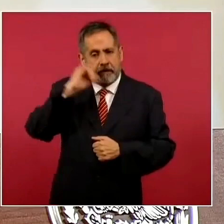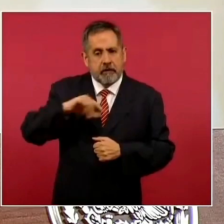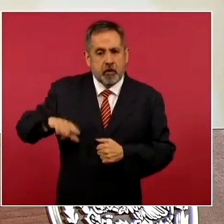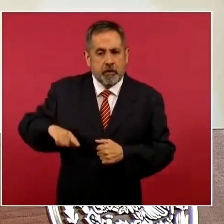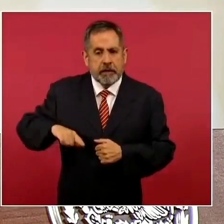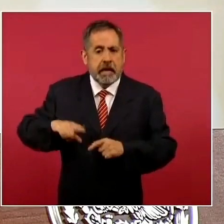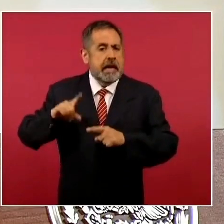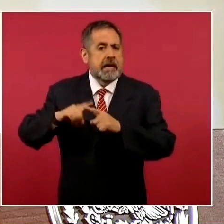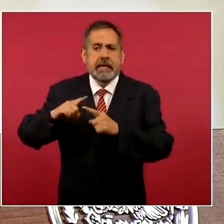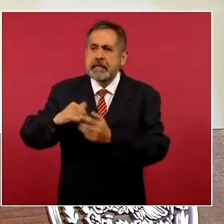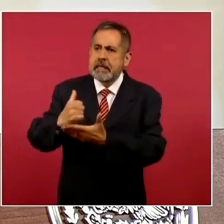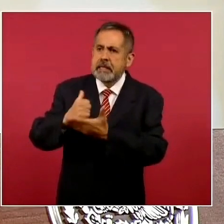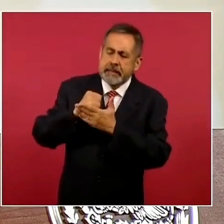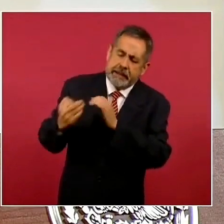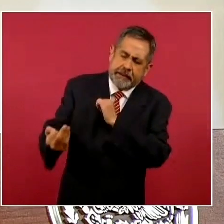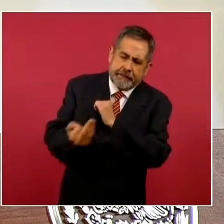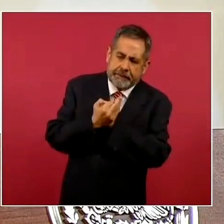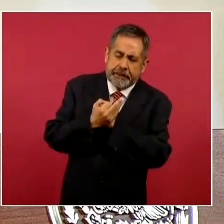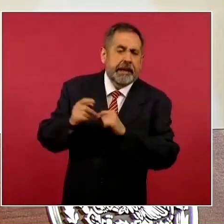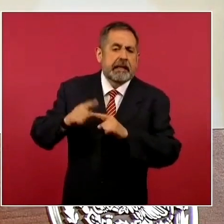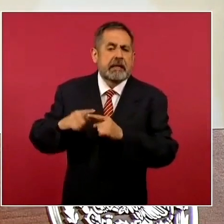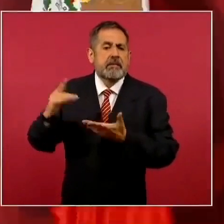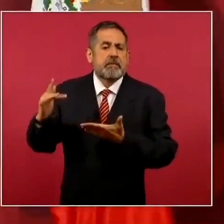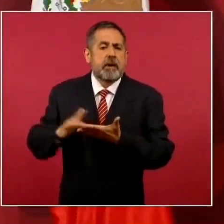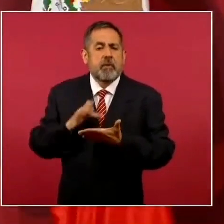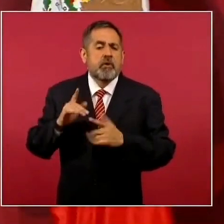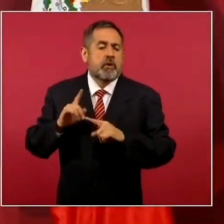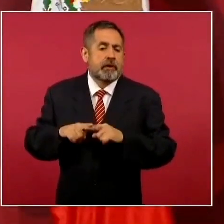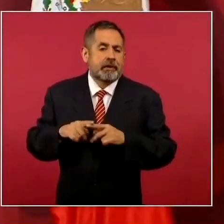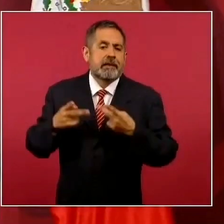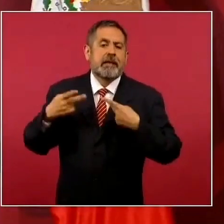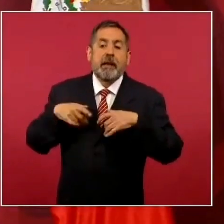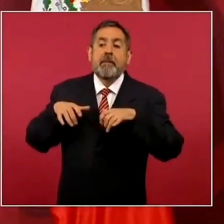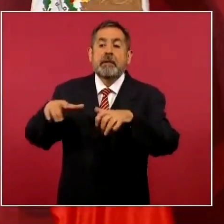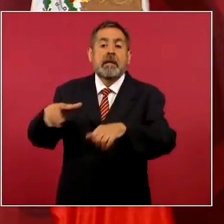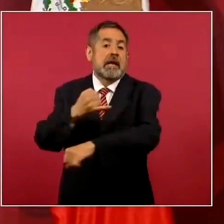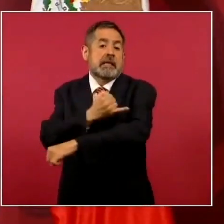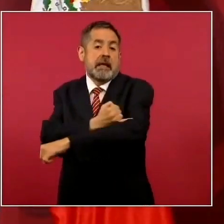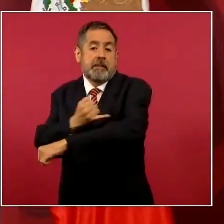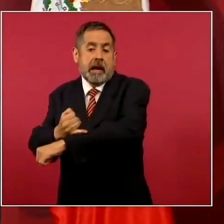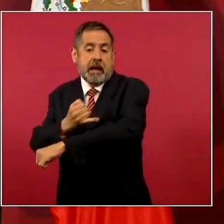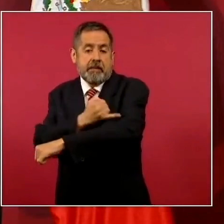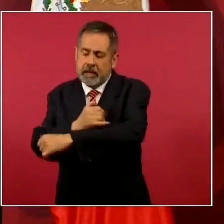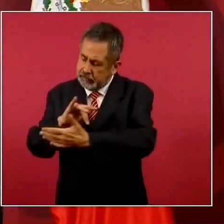¿Quién me sacó adelante? La gente de Iztapalapa.